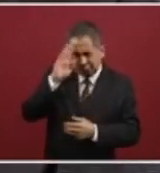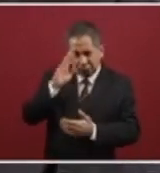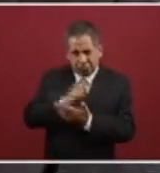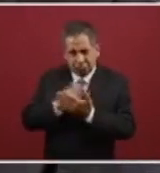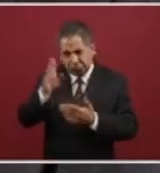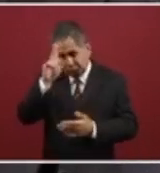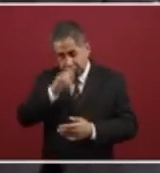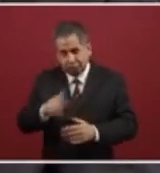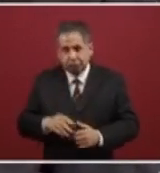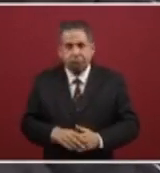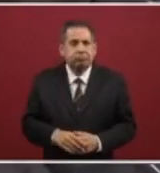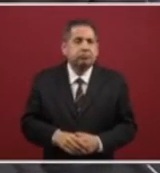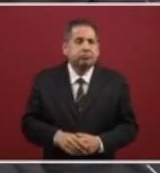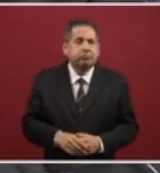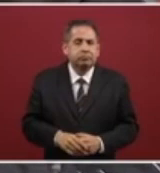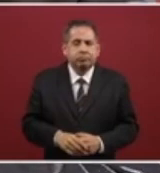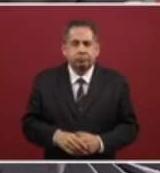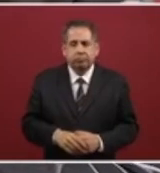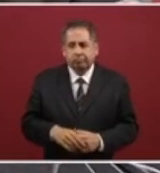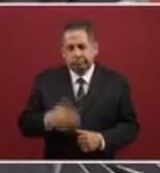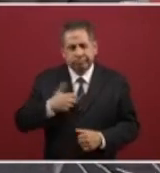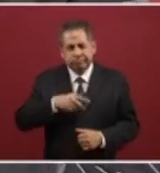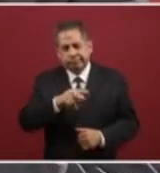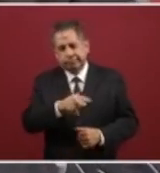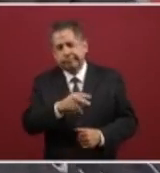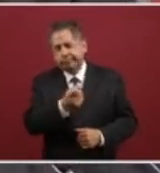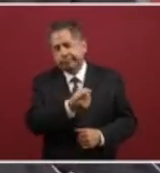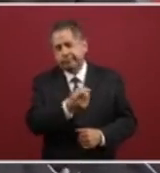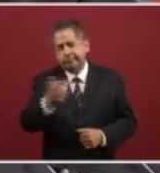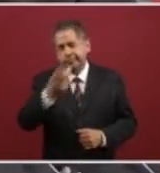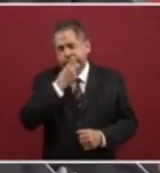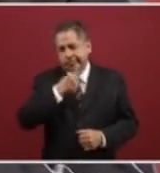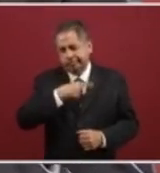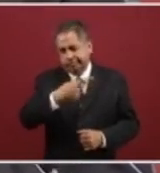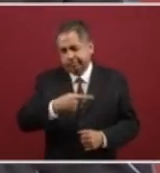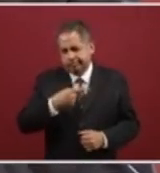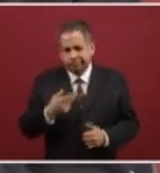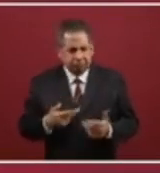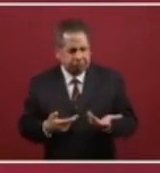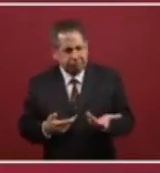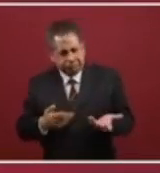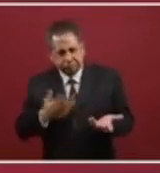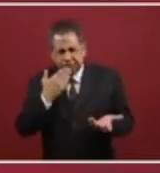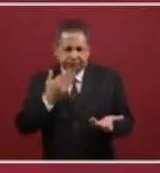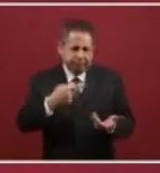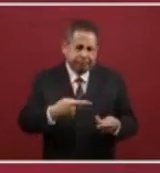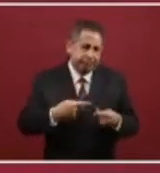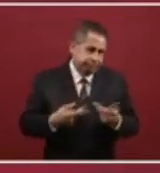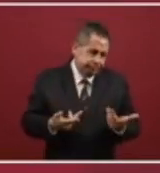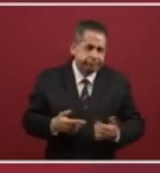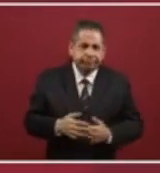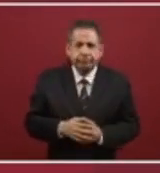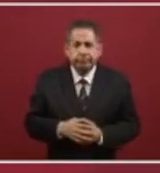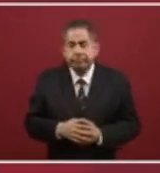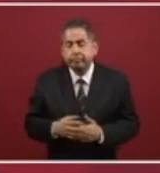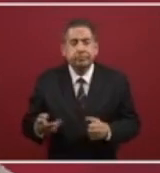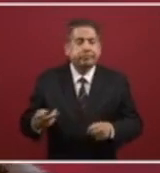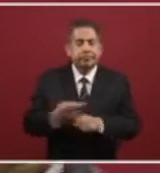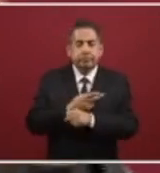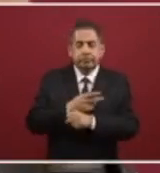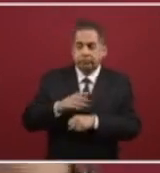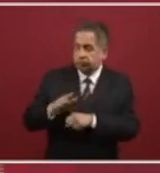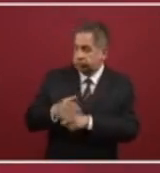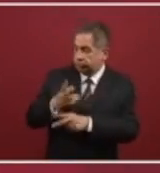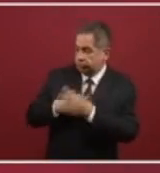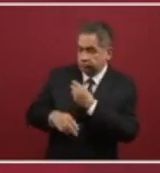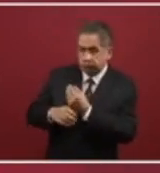en este respecto? Sí, he visto esa versión, ya me la han preguntado y tienes razón en hacerla. ¿Qué fue lo que provocó el